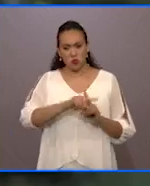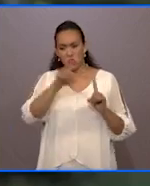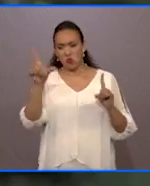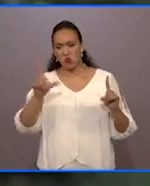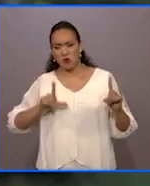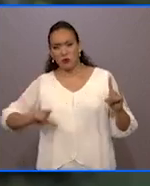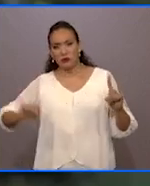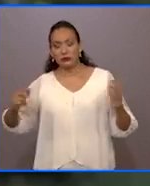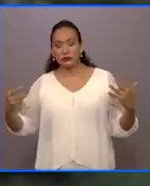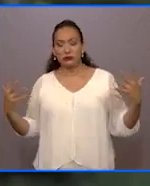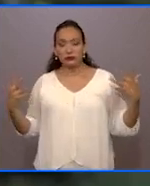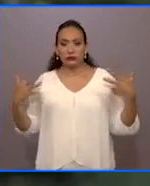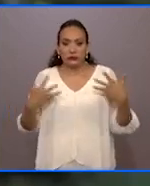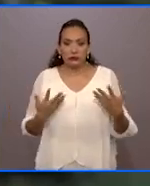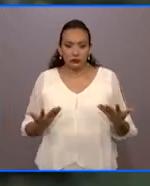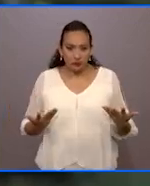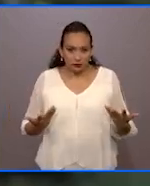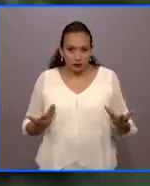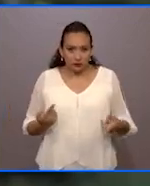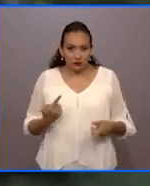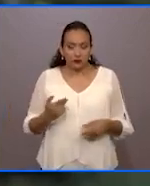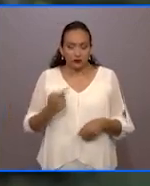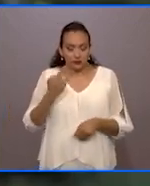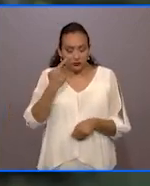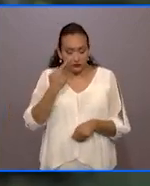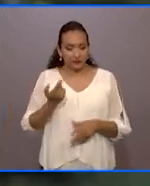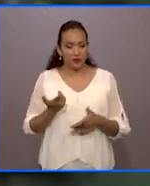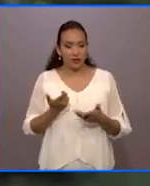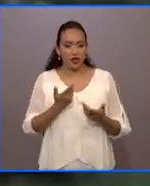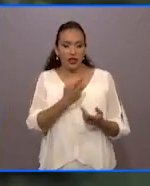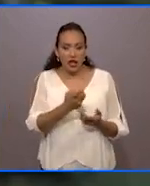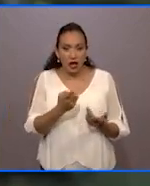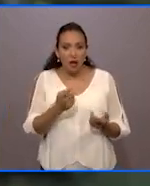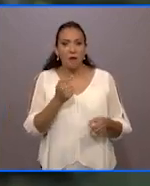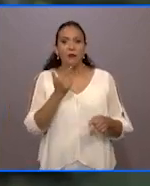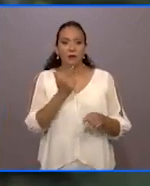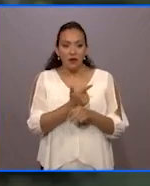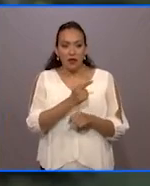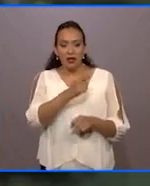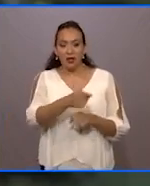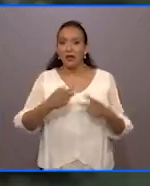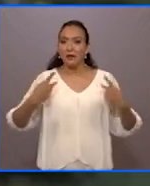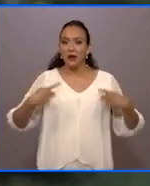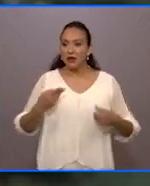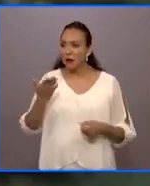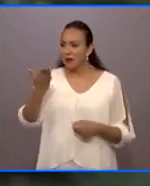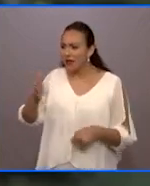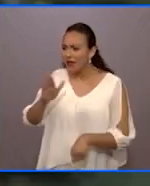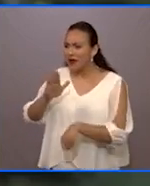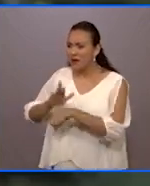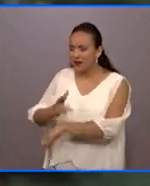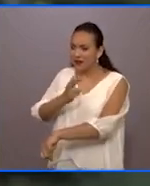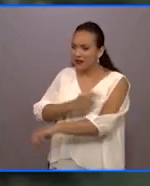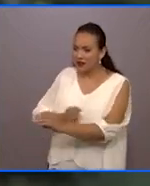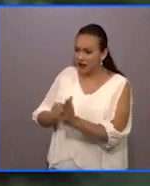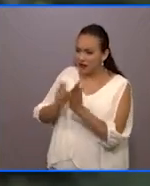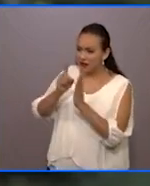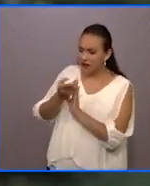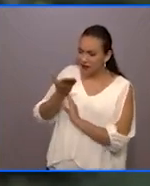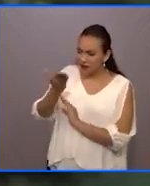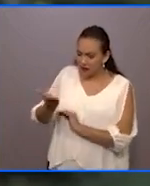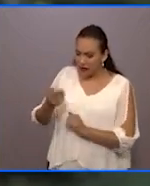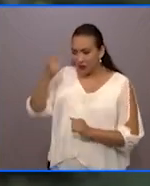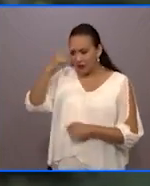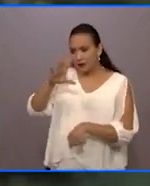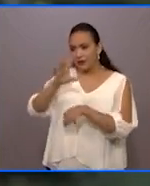territorio nacional y que se ha sentido directamente en el aumento de solicitudes de atención por parte